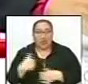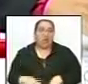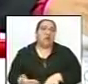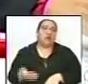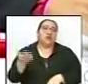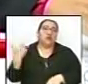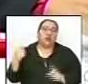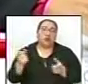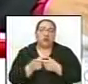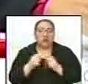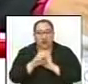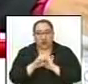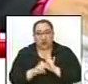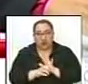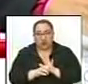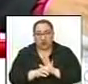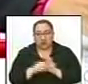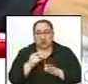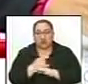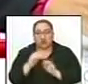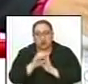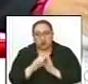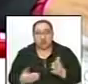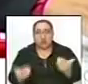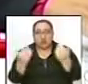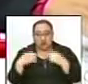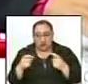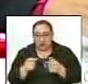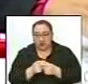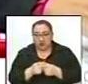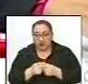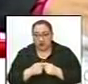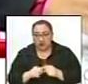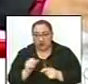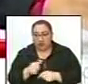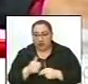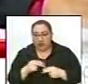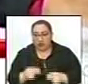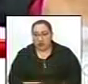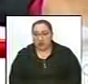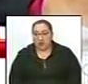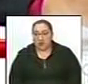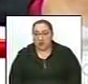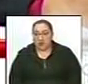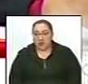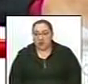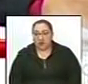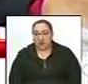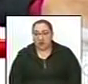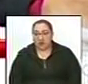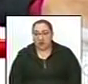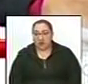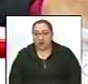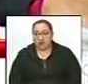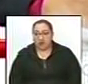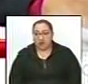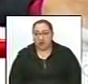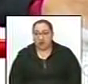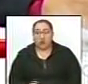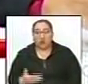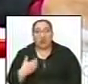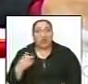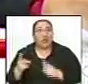la Comisión de Acusaciones Constitucionales, viene la Comisión Permanente, que es otra instancia, donde se tiene que debatir ciertamente,